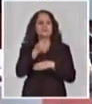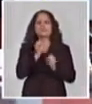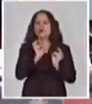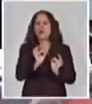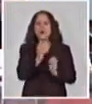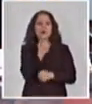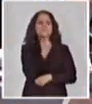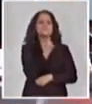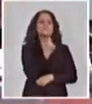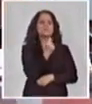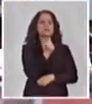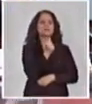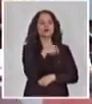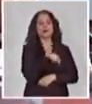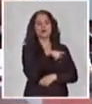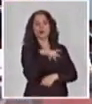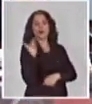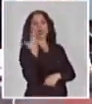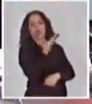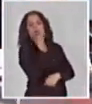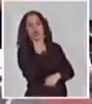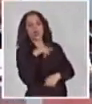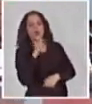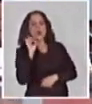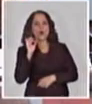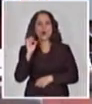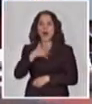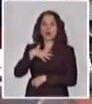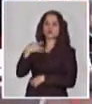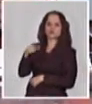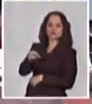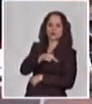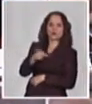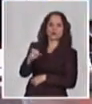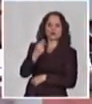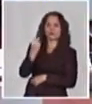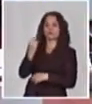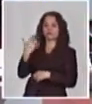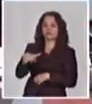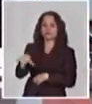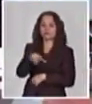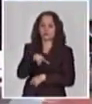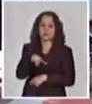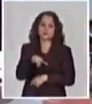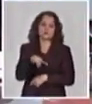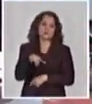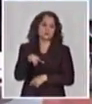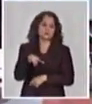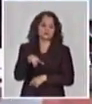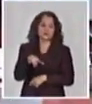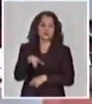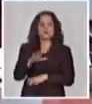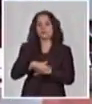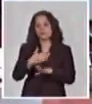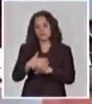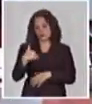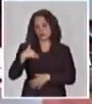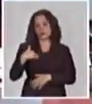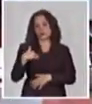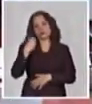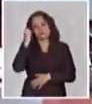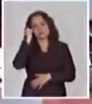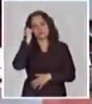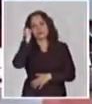Y entonces empiezan las grandes definiciones teóricas. Yo tengo una que no la inventé yo, por supuesto. Y los precios